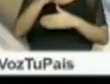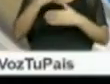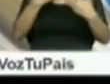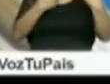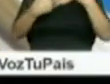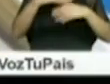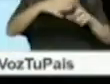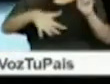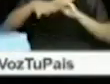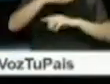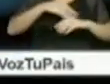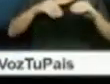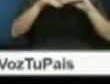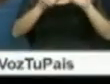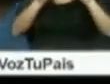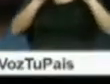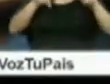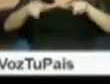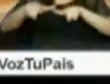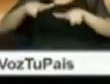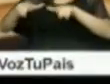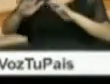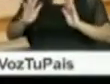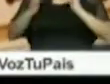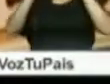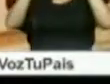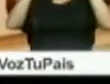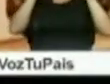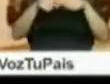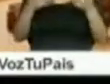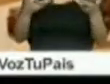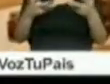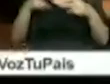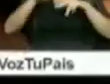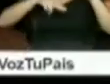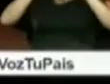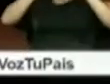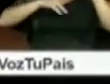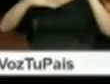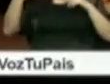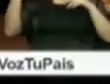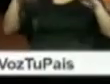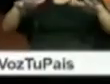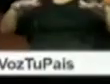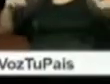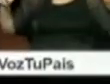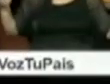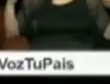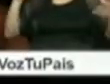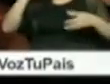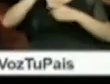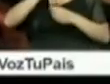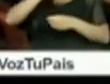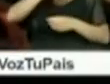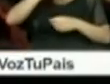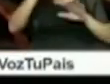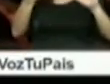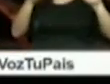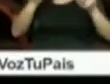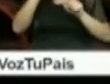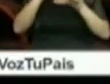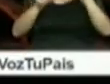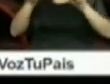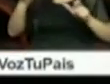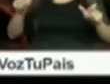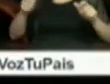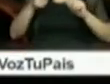se desarrollarán 8 espectáculos del festival. Esta infraestructura cuenta con capacidad para albergar a 360 personas